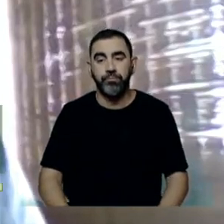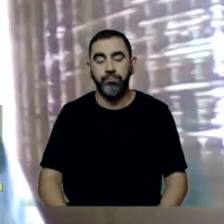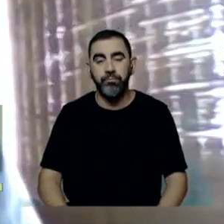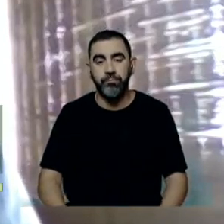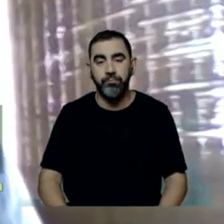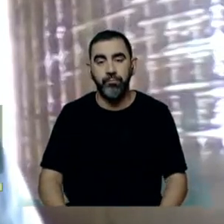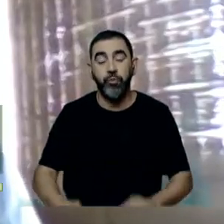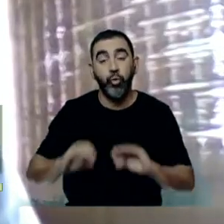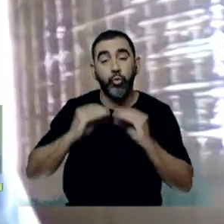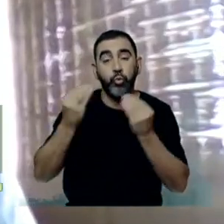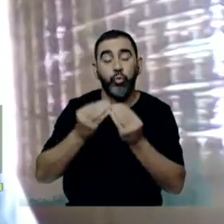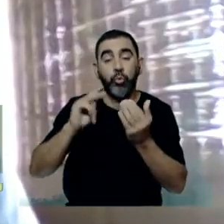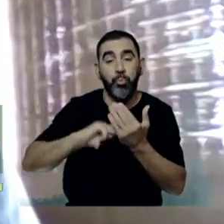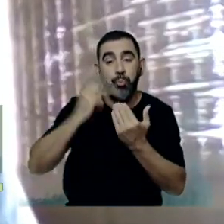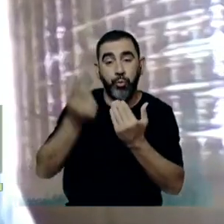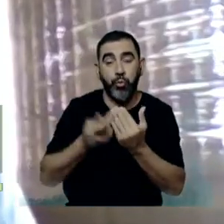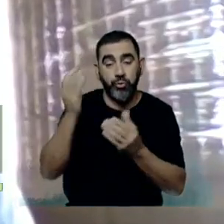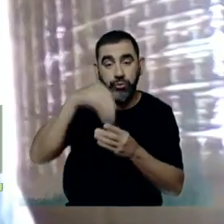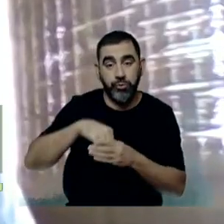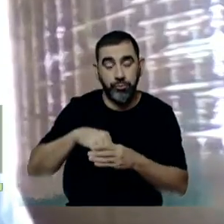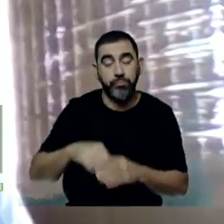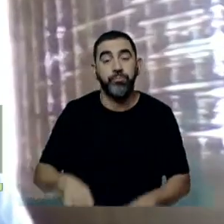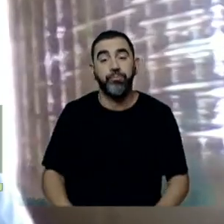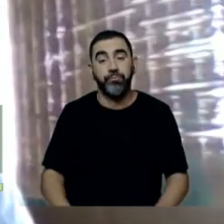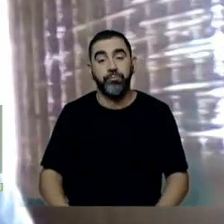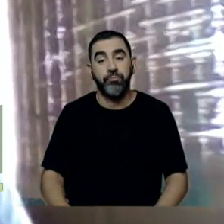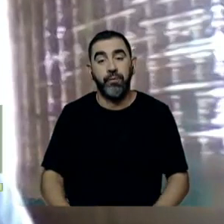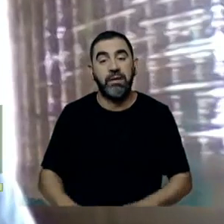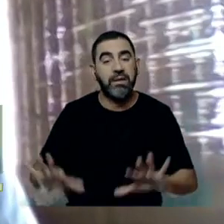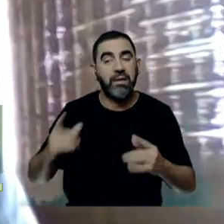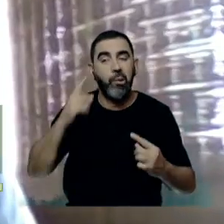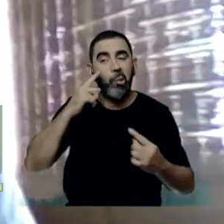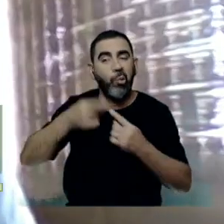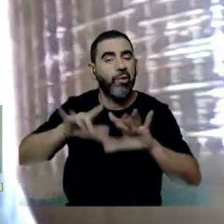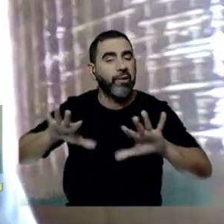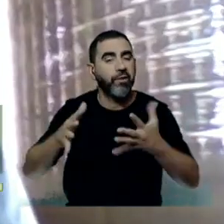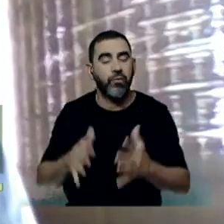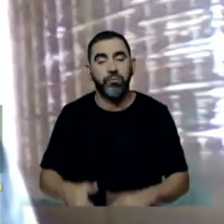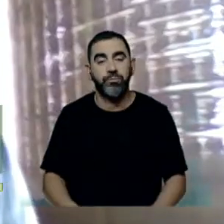los alcances de este proyecto y efectivamente qué es lo que pretendía.